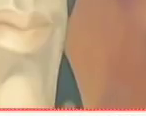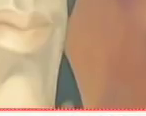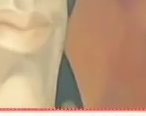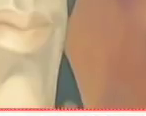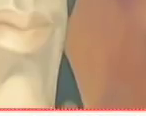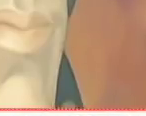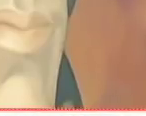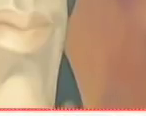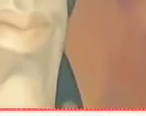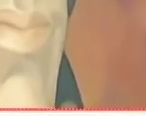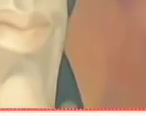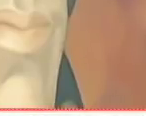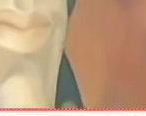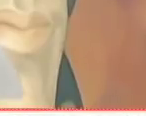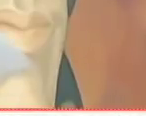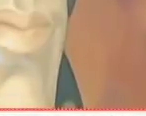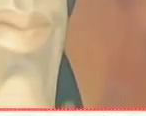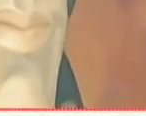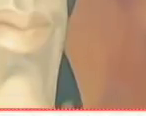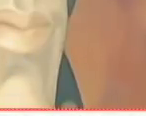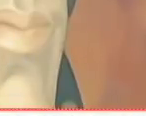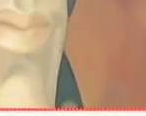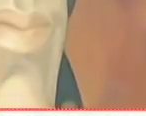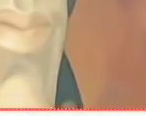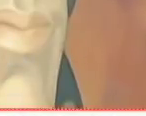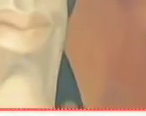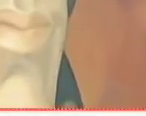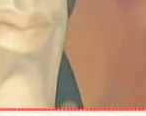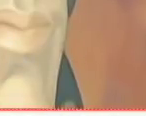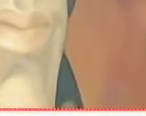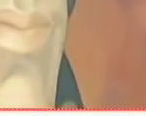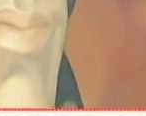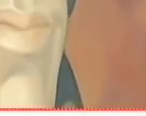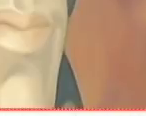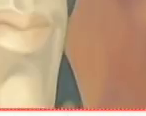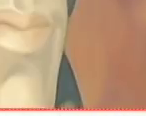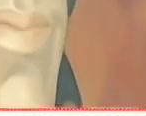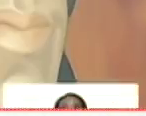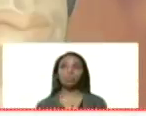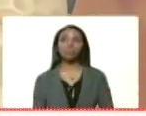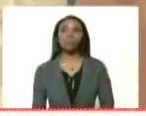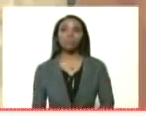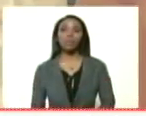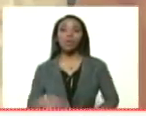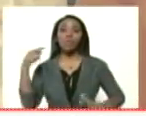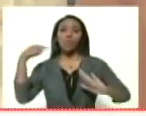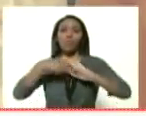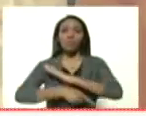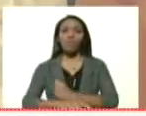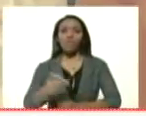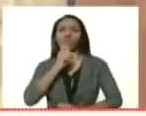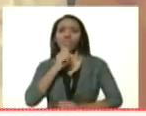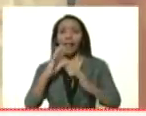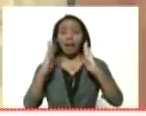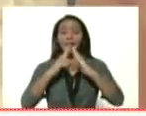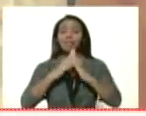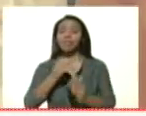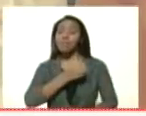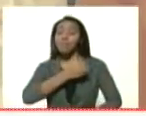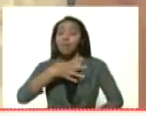réditos electorales en el estado de la Florida. La profunda frustración de la Casa Blanca